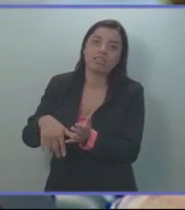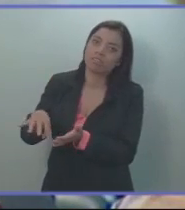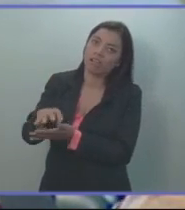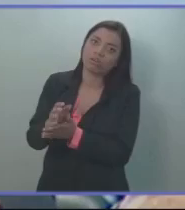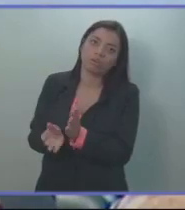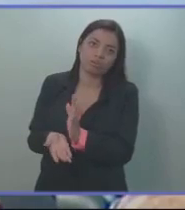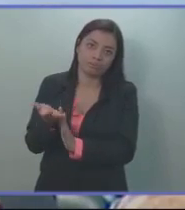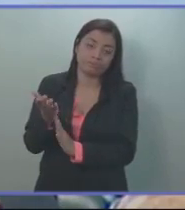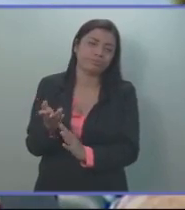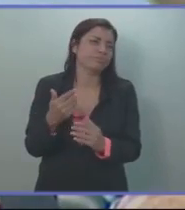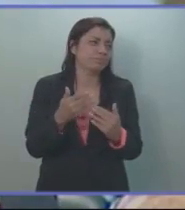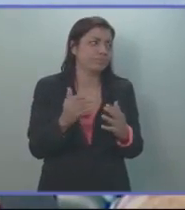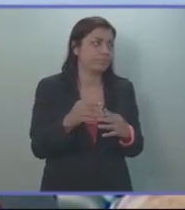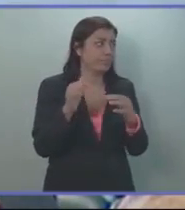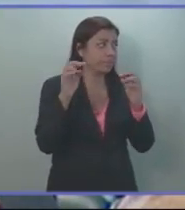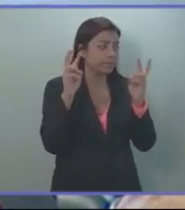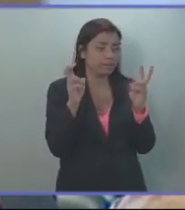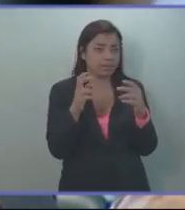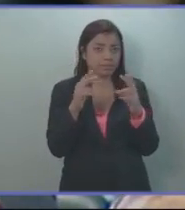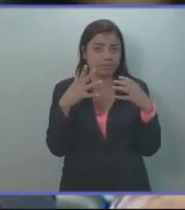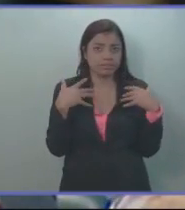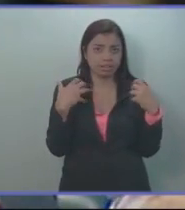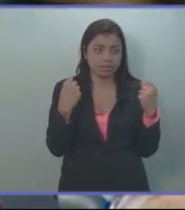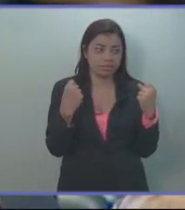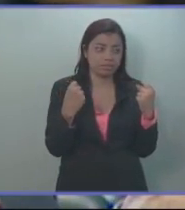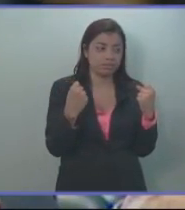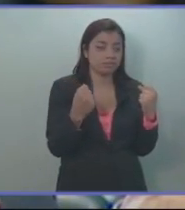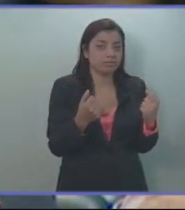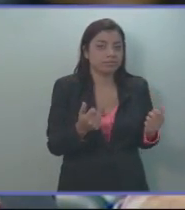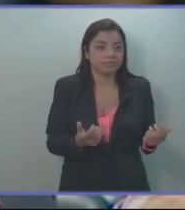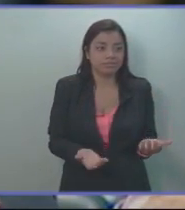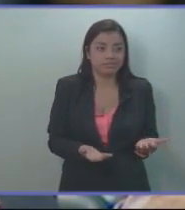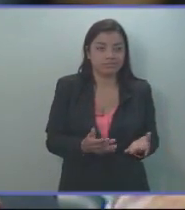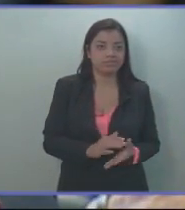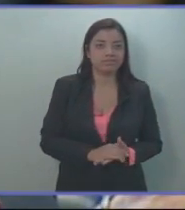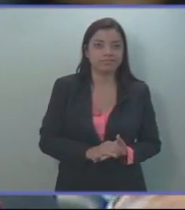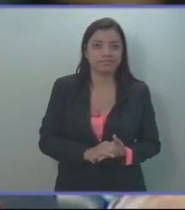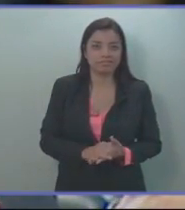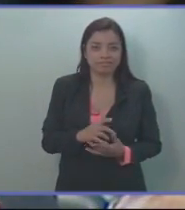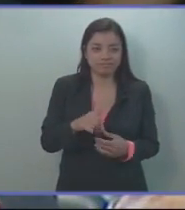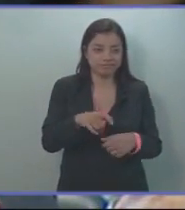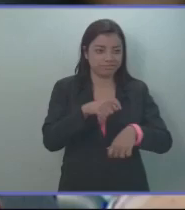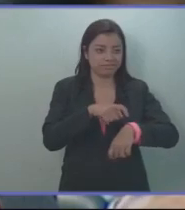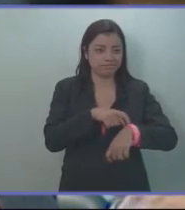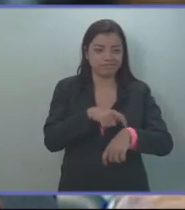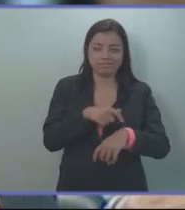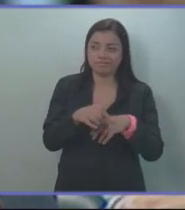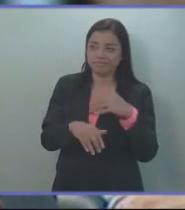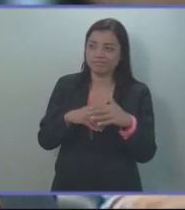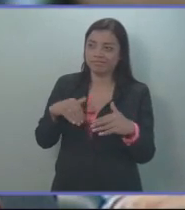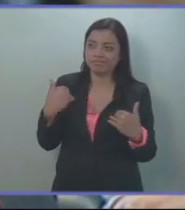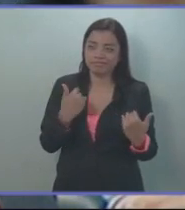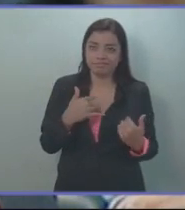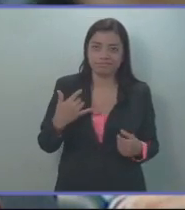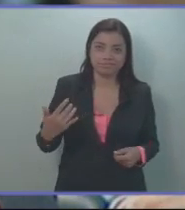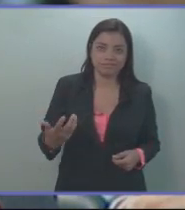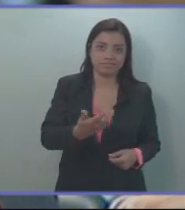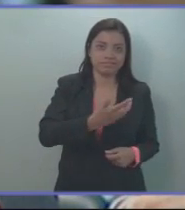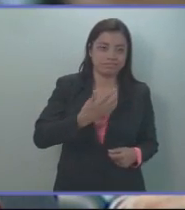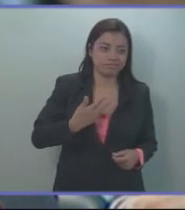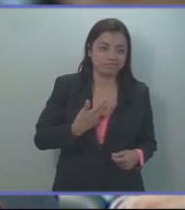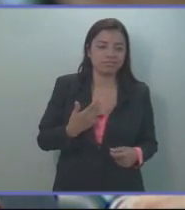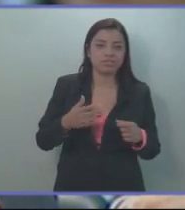temas, para tópicos de salud. Es decir, en este momento que prácticamente estamos llegando